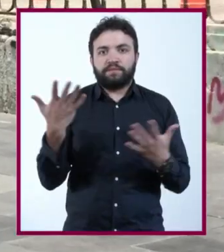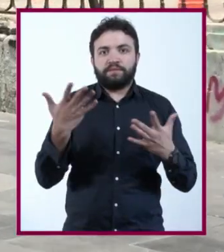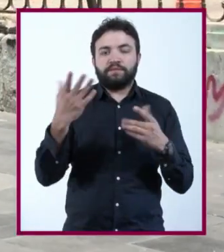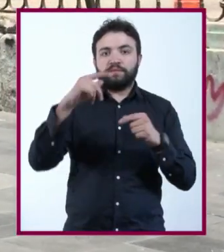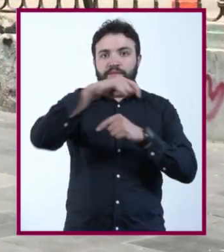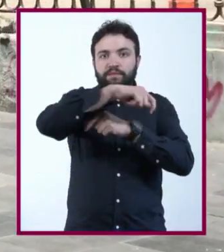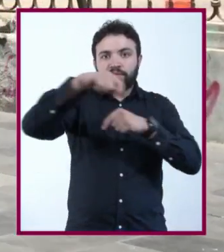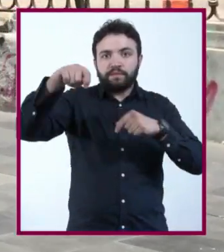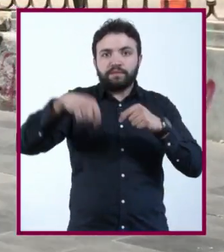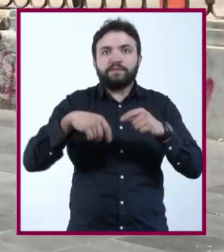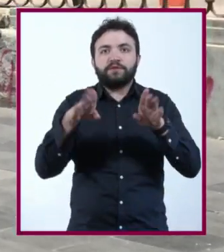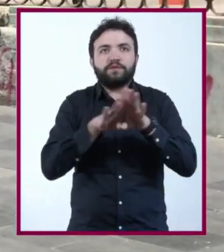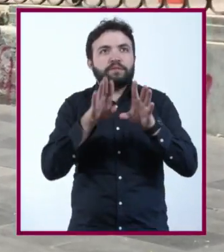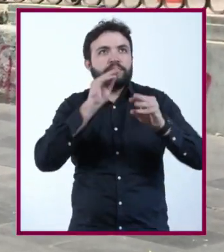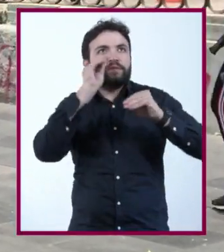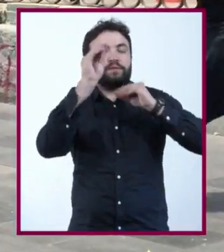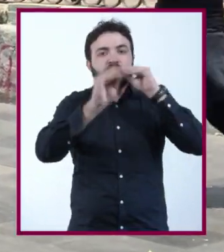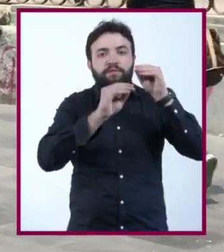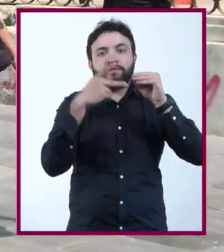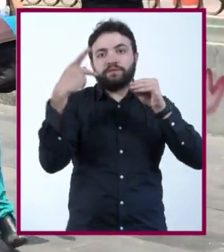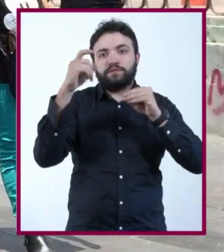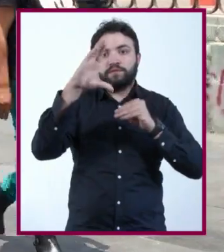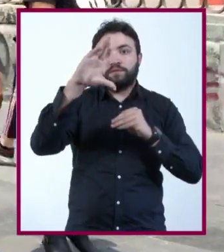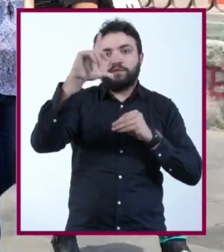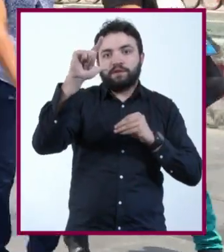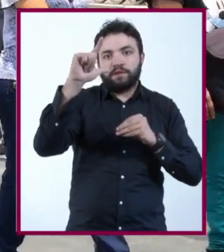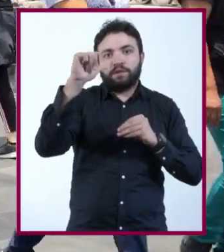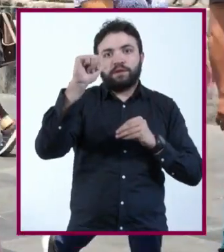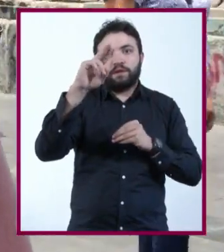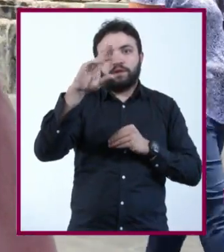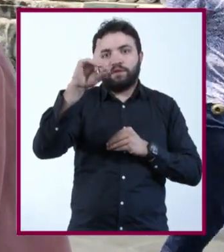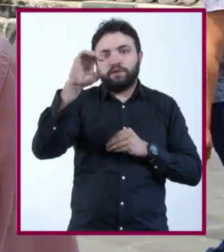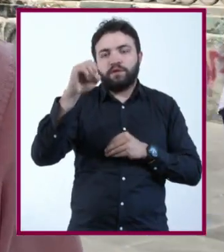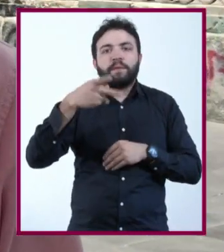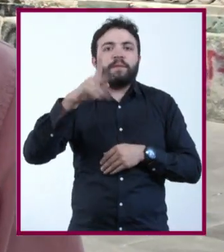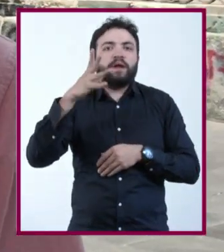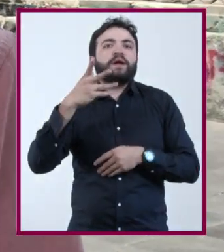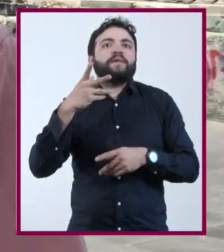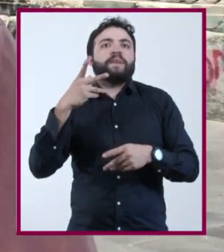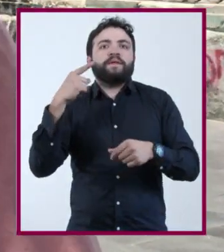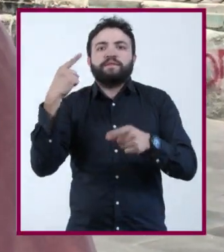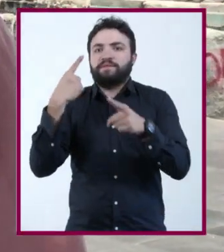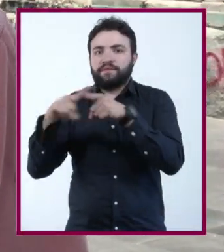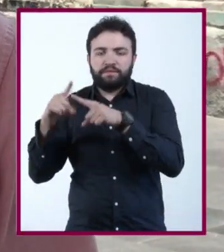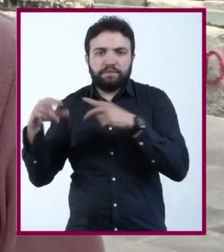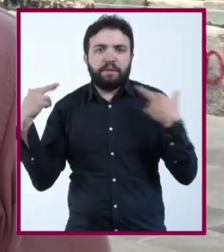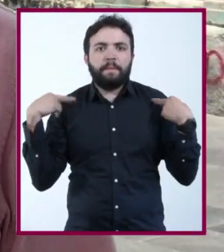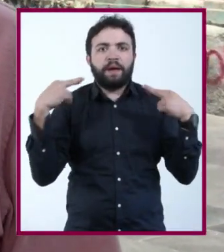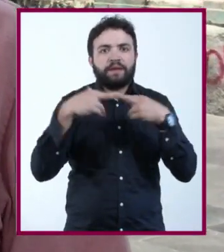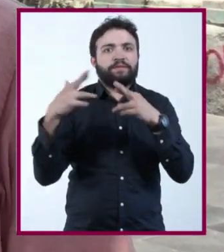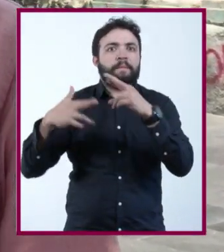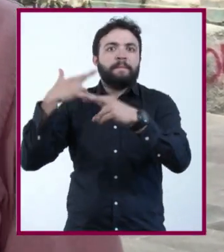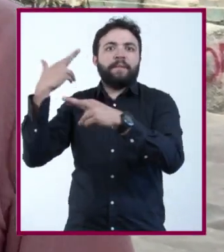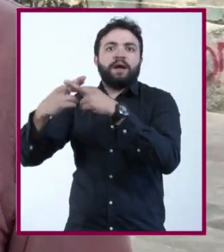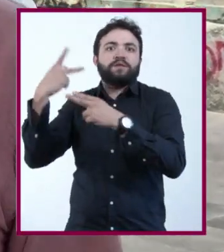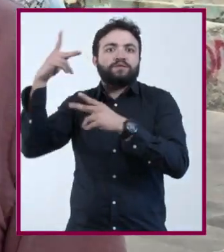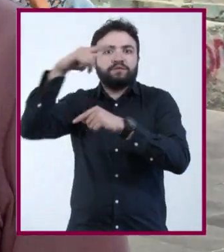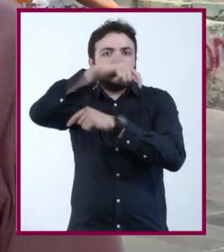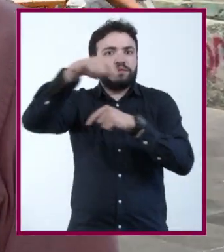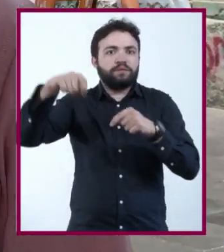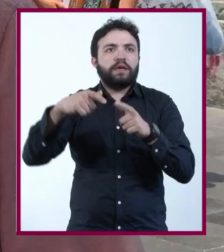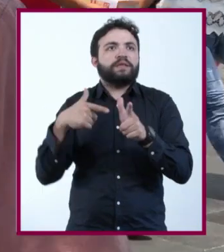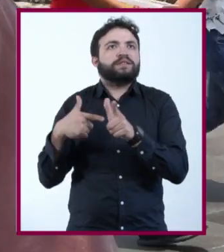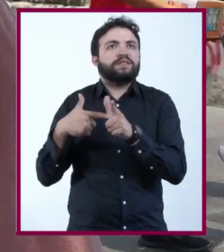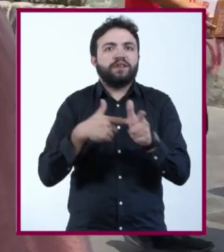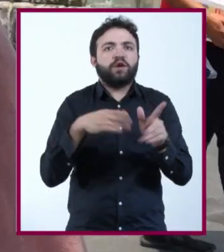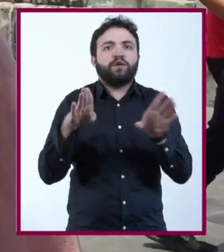El trazado corrió a cargo de Claudio de Arciniega. Sin embargo, varios maestros mayores de arquitectura se encargaron